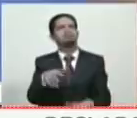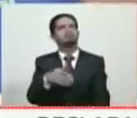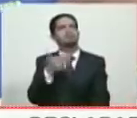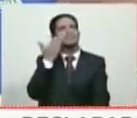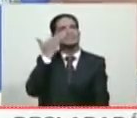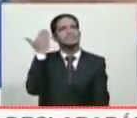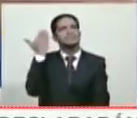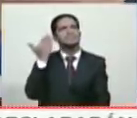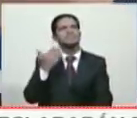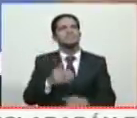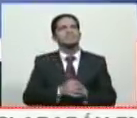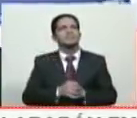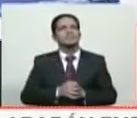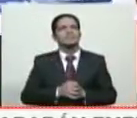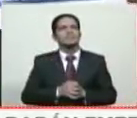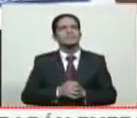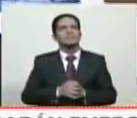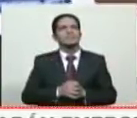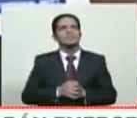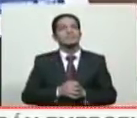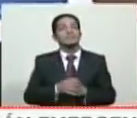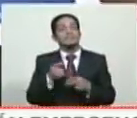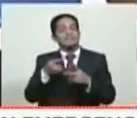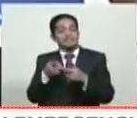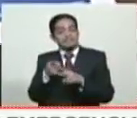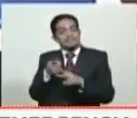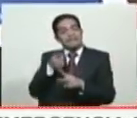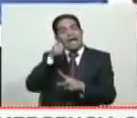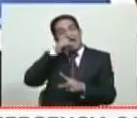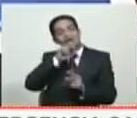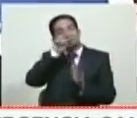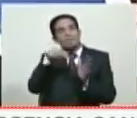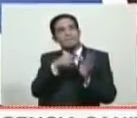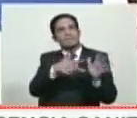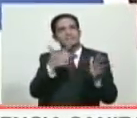2.833.355 personas, y el año 2017, que se desplazaron